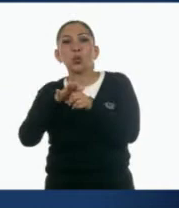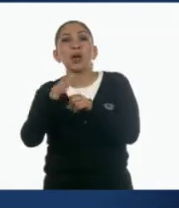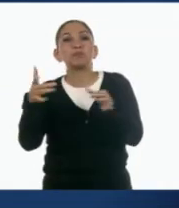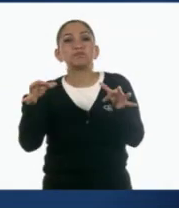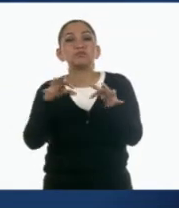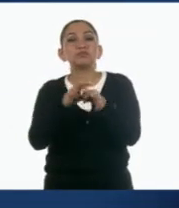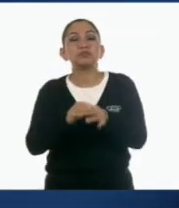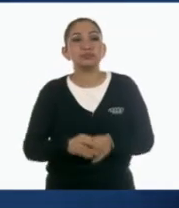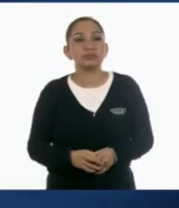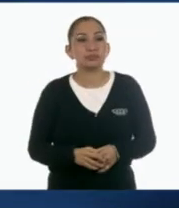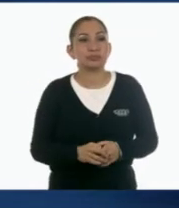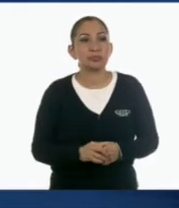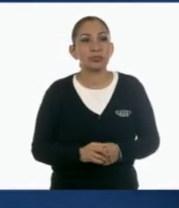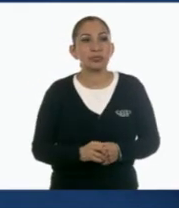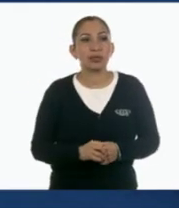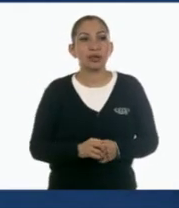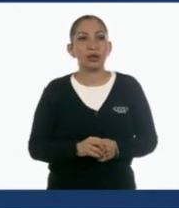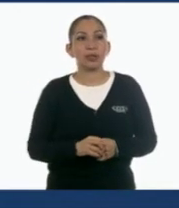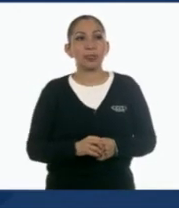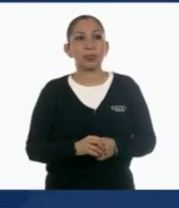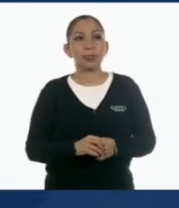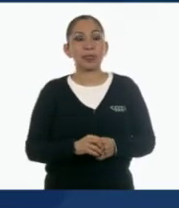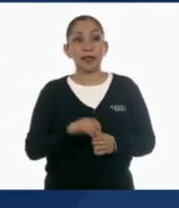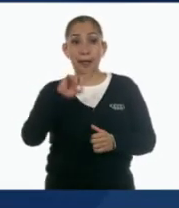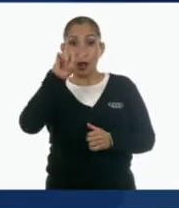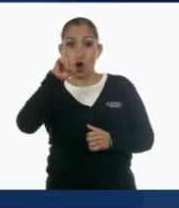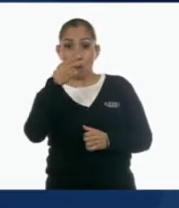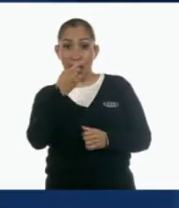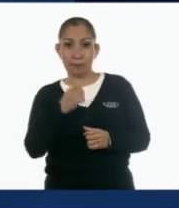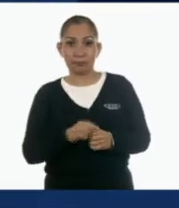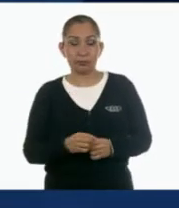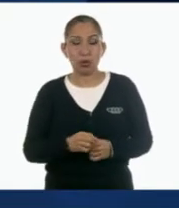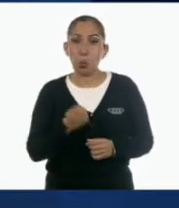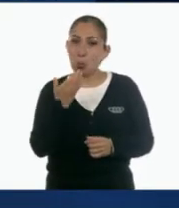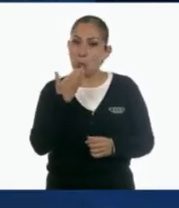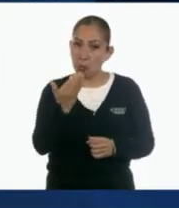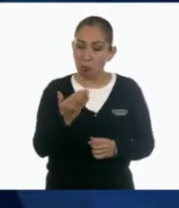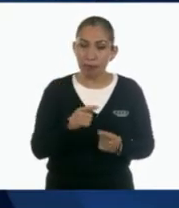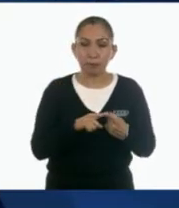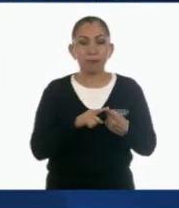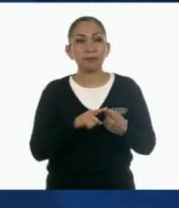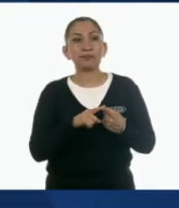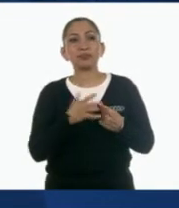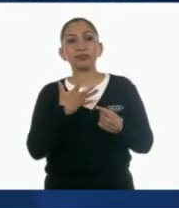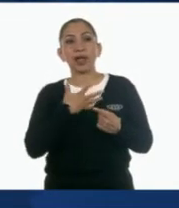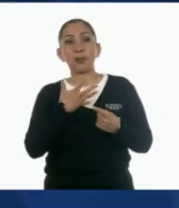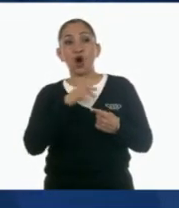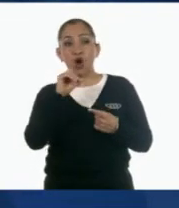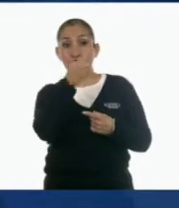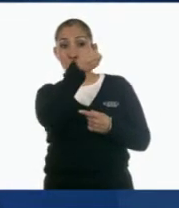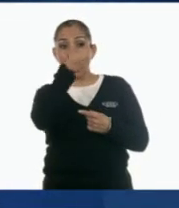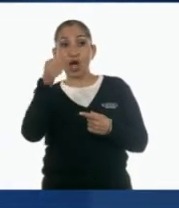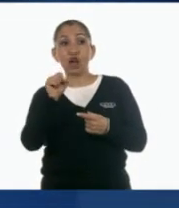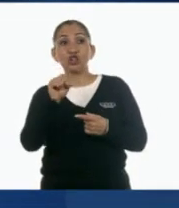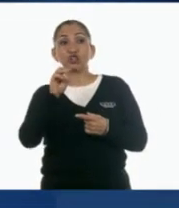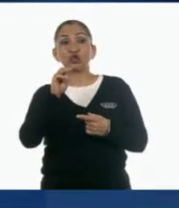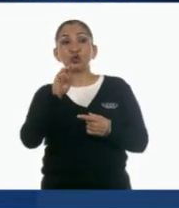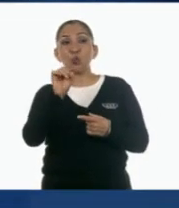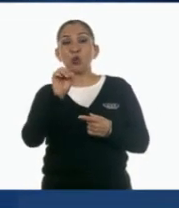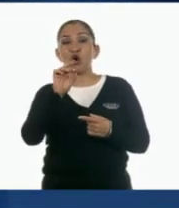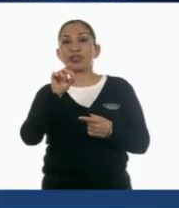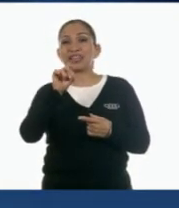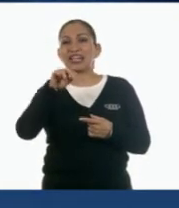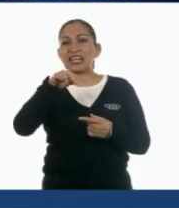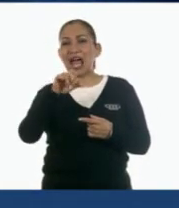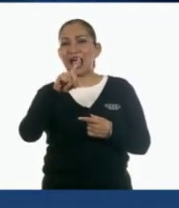oraciones, María? La coma. La coma, muy bien. Y ahora tenemos las oraciones subordinadas, que son